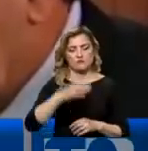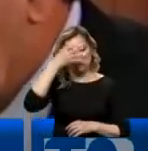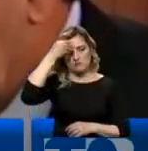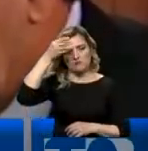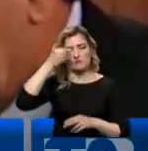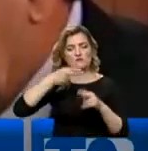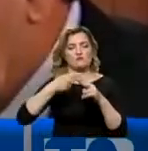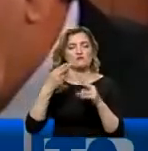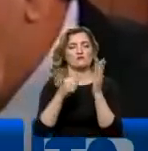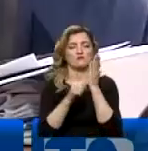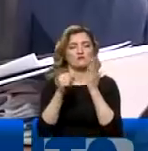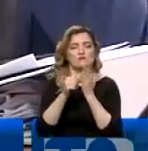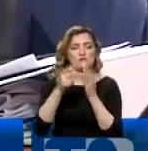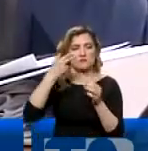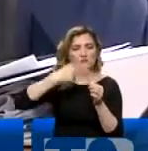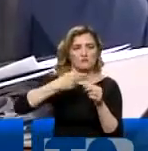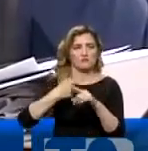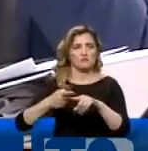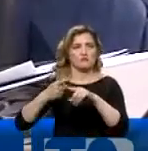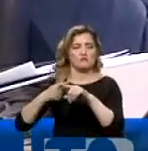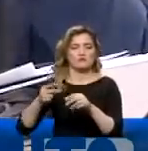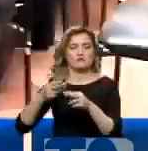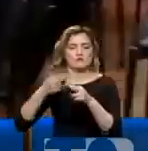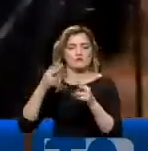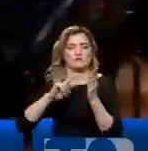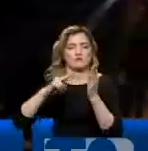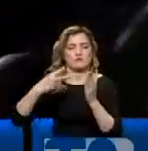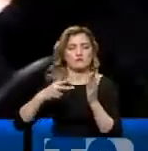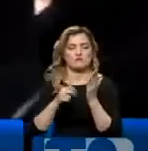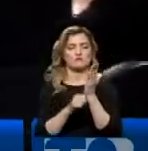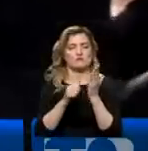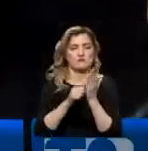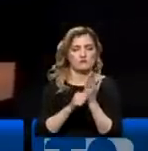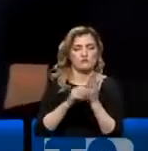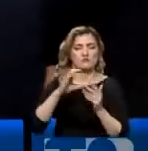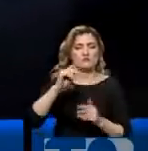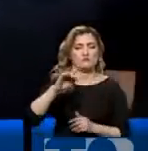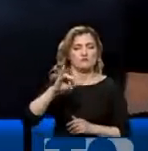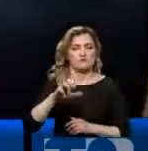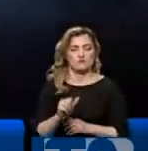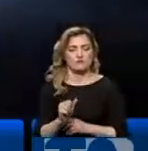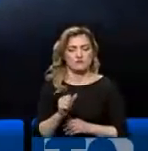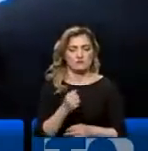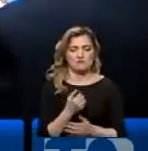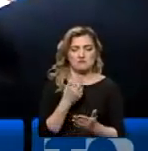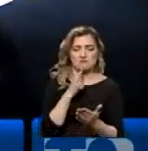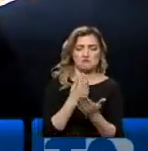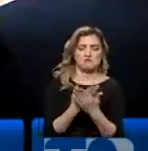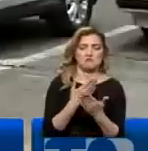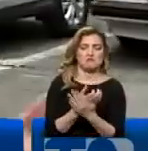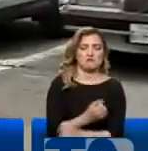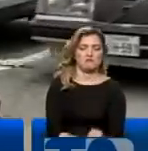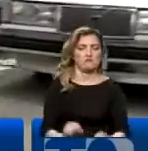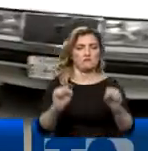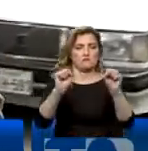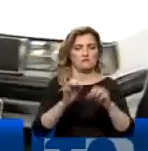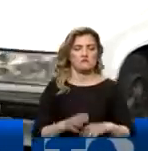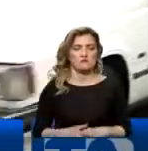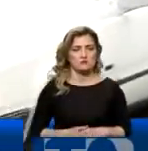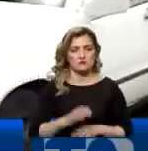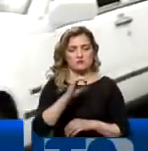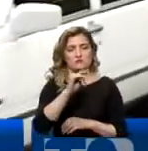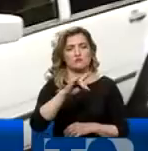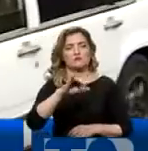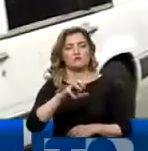Hidrocarburos Wilson Pastor y su exviceministro Carlos Pareja Yanuseli, presentaran sus elementos de descargo. Tanto la defensa de Carlos